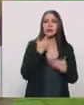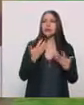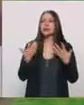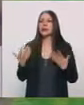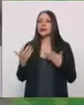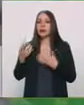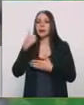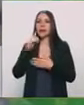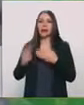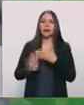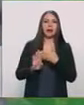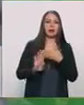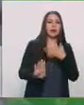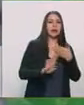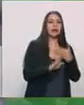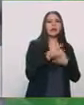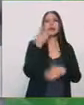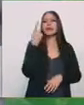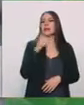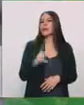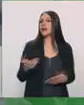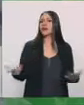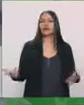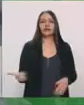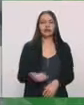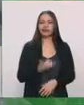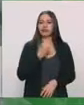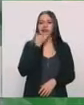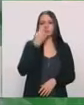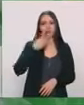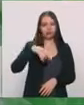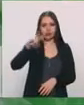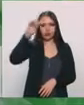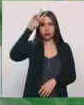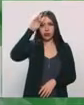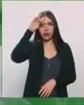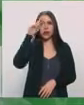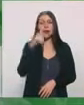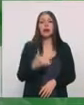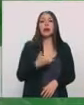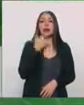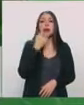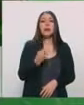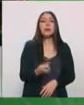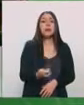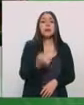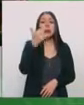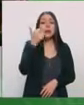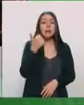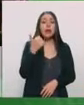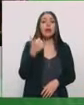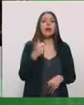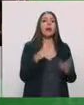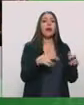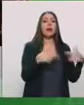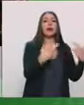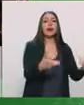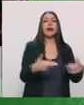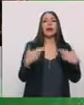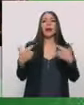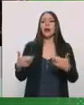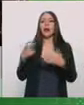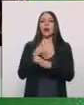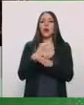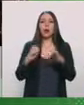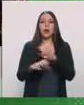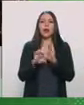alejarlos, pero torpemente. Lo que hacía era mandarles regalitos, entre otras cosas, oro y plata,